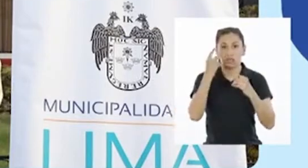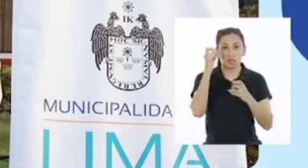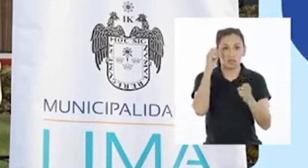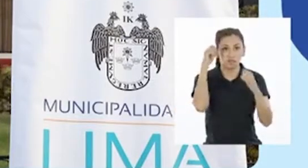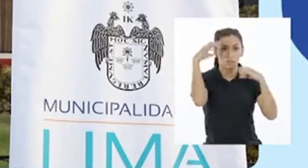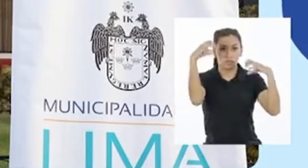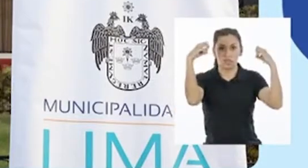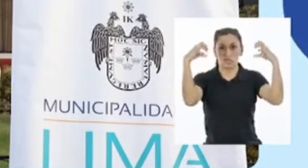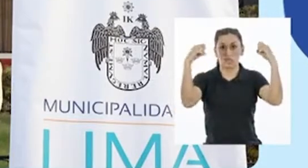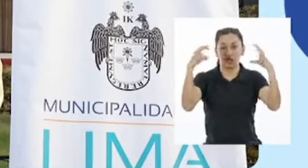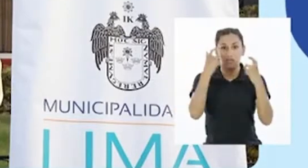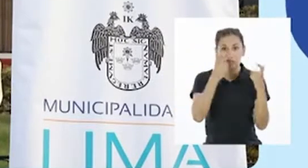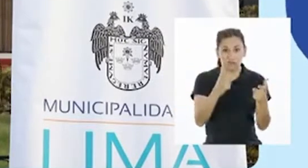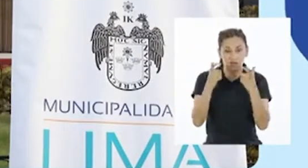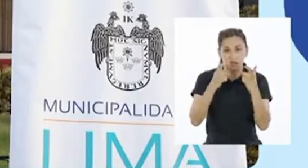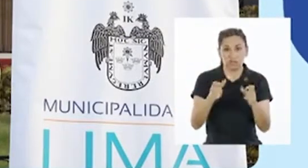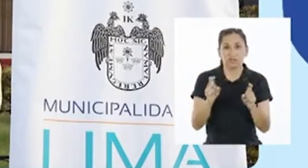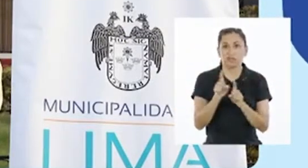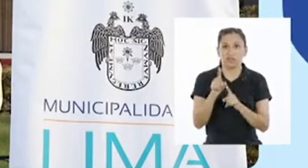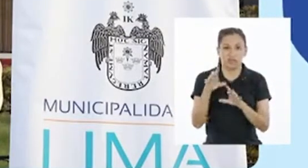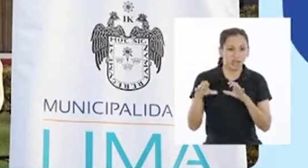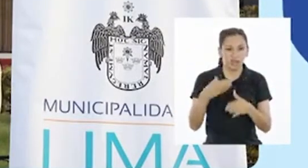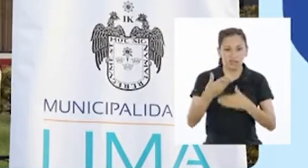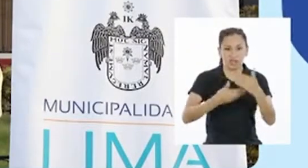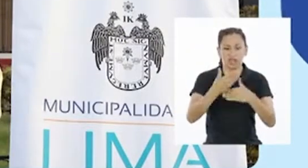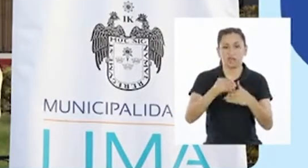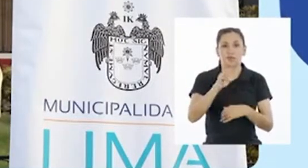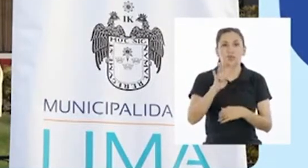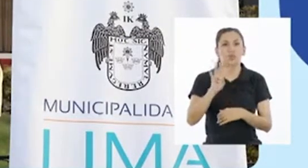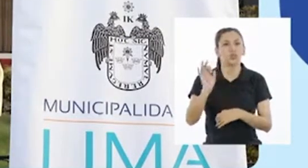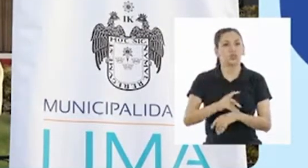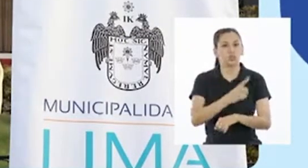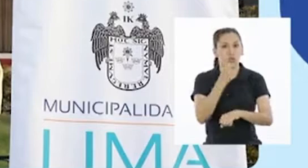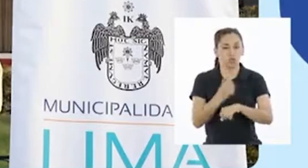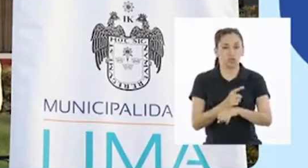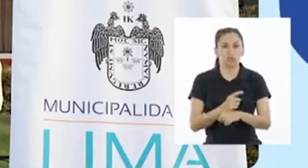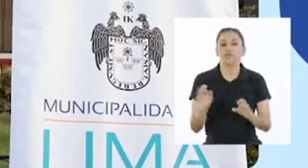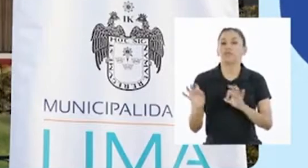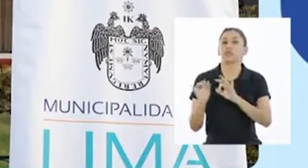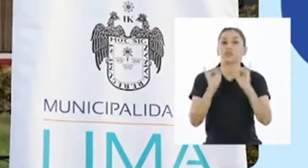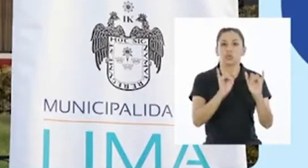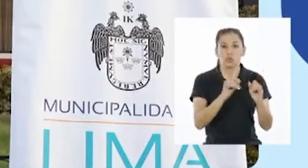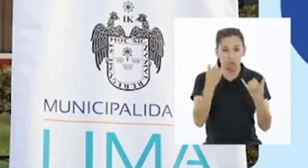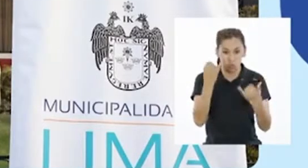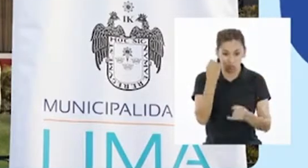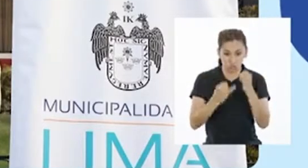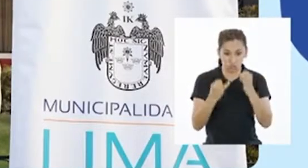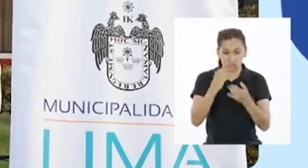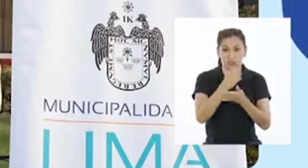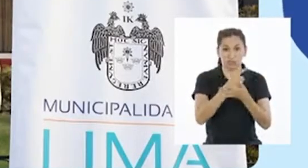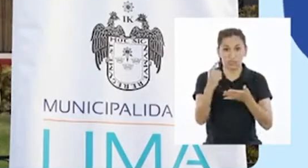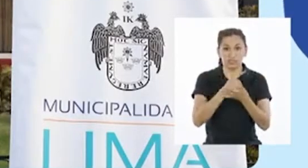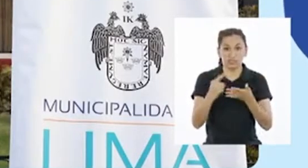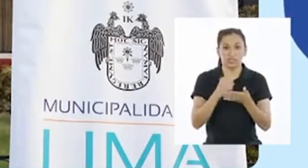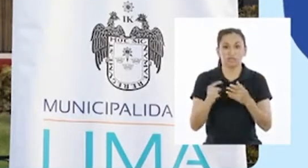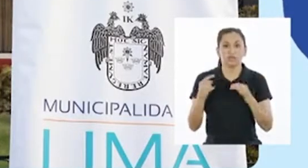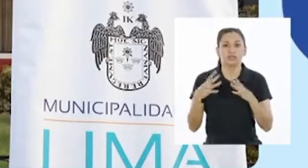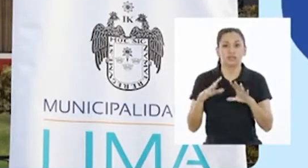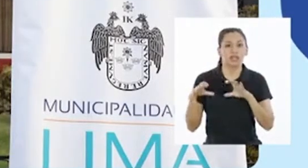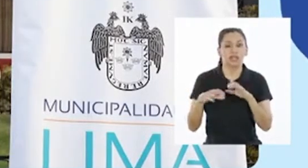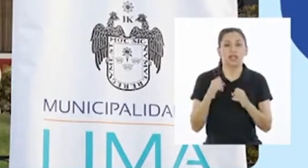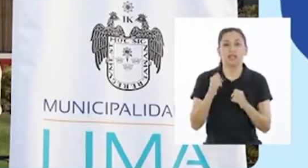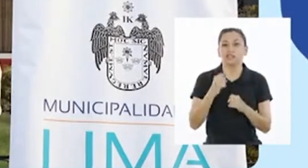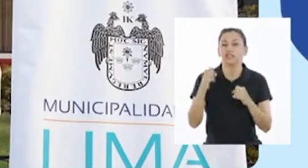de videovigilancia para que estén funcionando en perfectas condiciones las 24 horas. Igualmente, en estas últimas semanas hemos reforzado nuestra